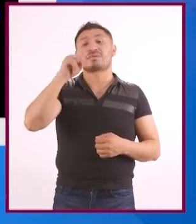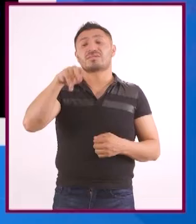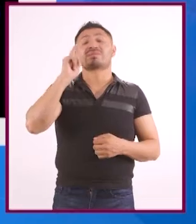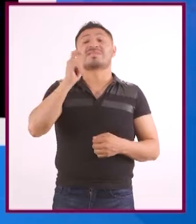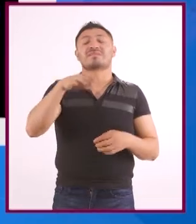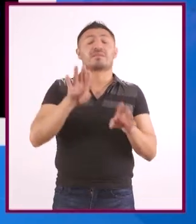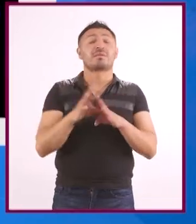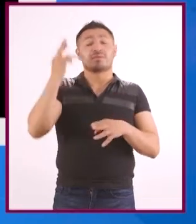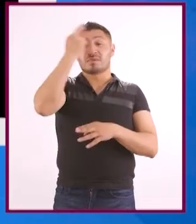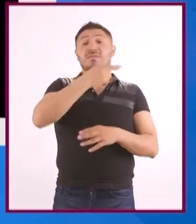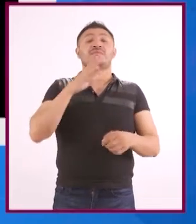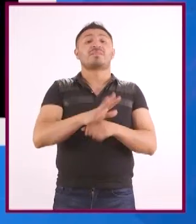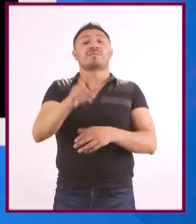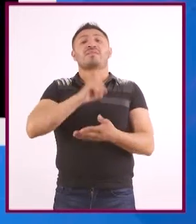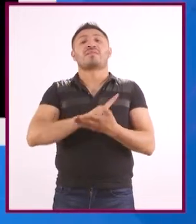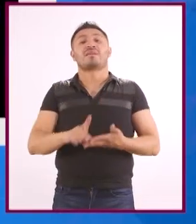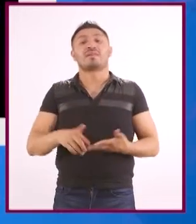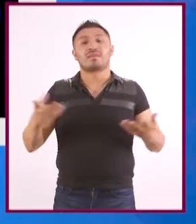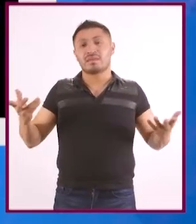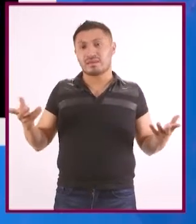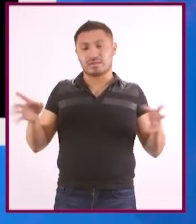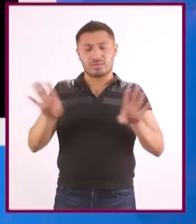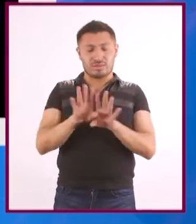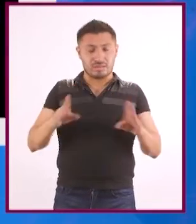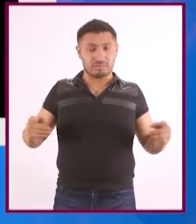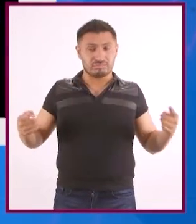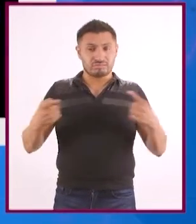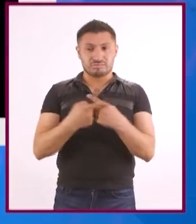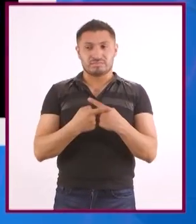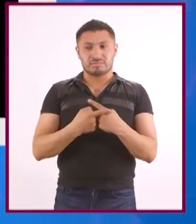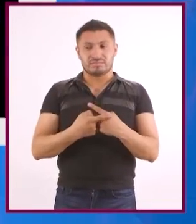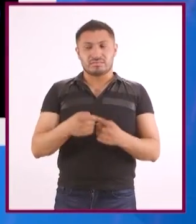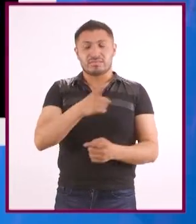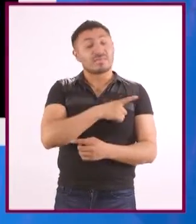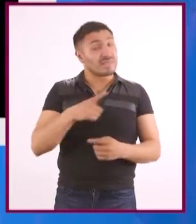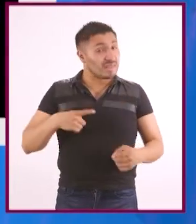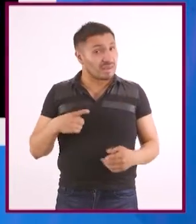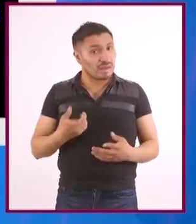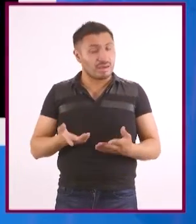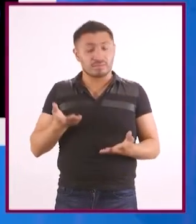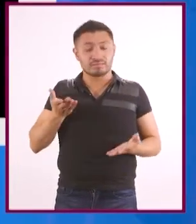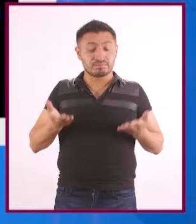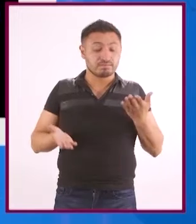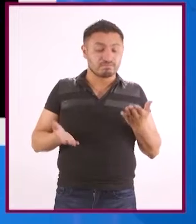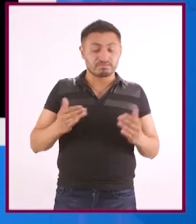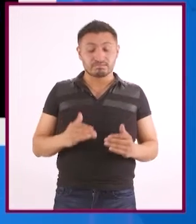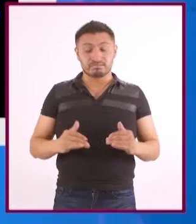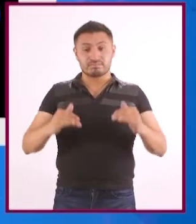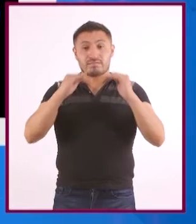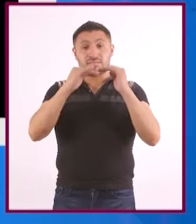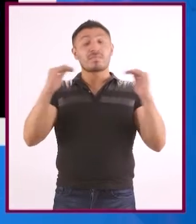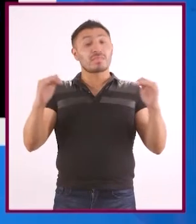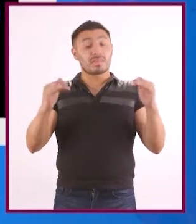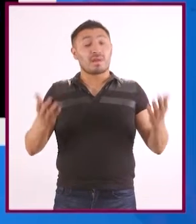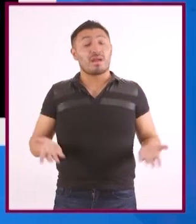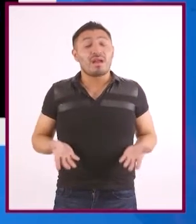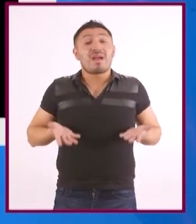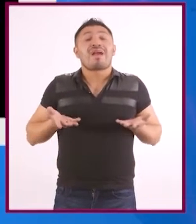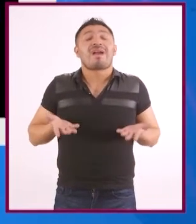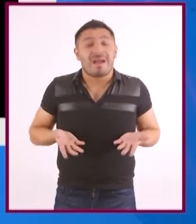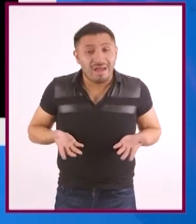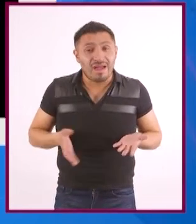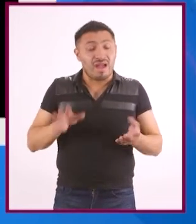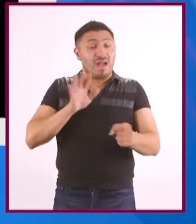examinamos cuáles son estos derechos que se encuentran en confrontación, tenemos que ponerlos en balance, ver cuáles son los